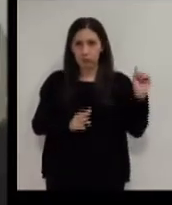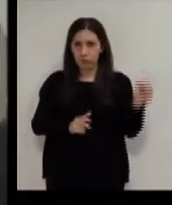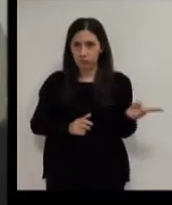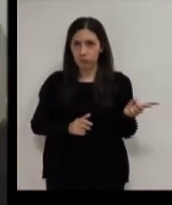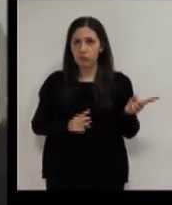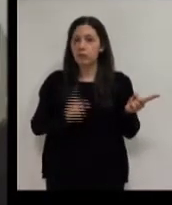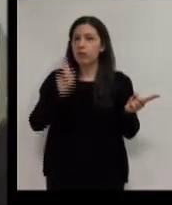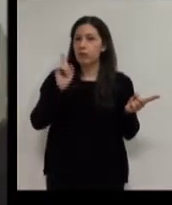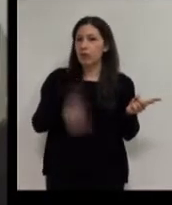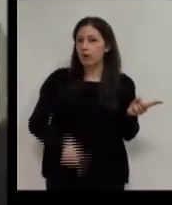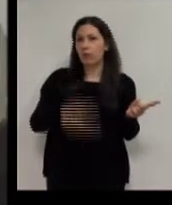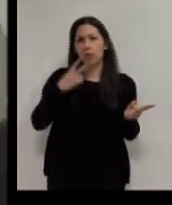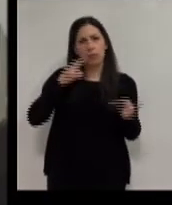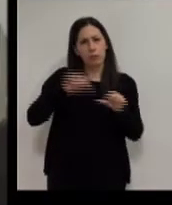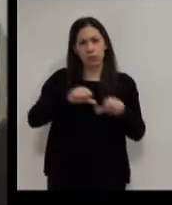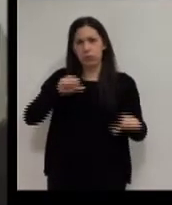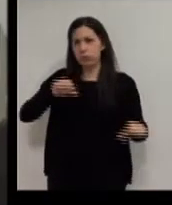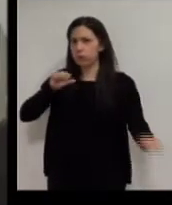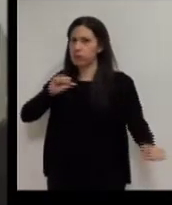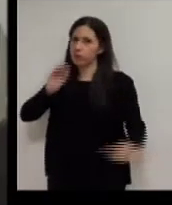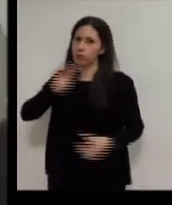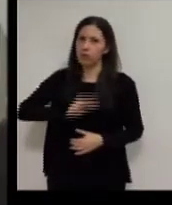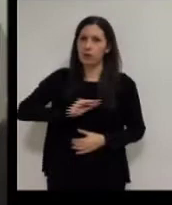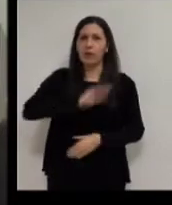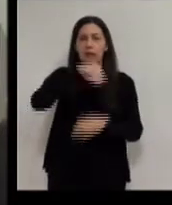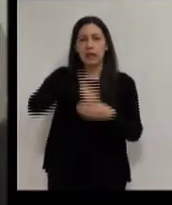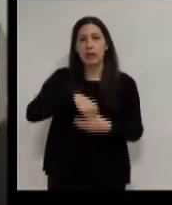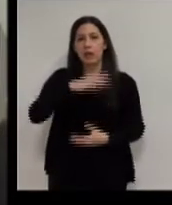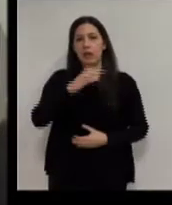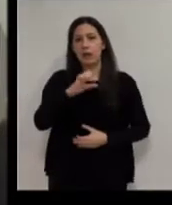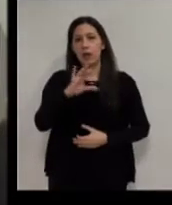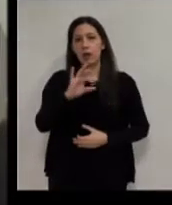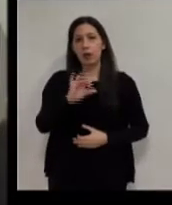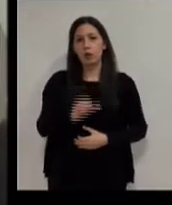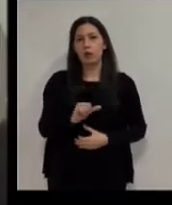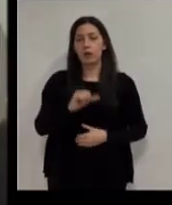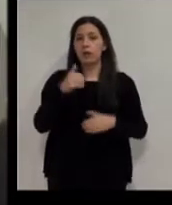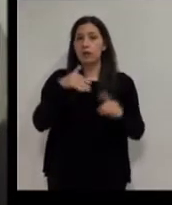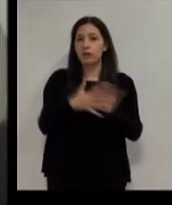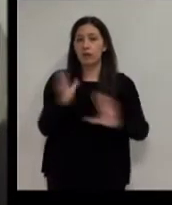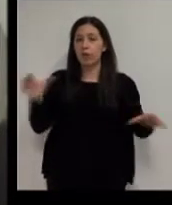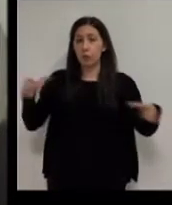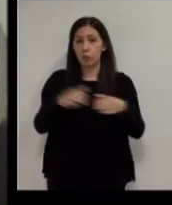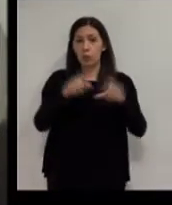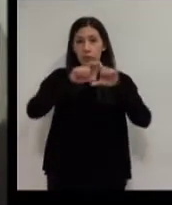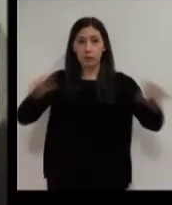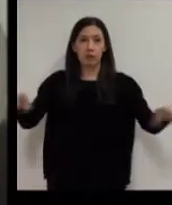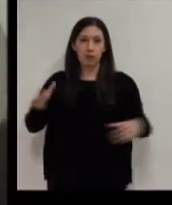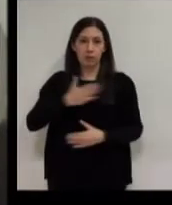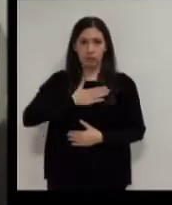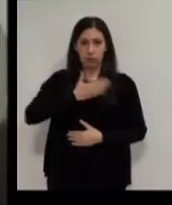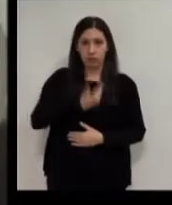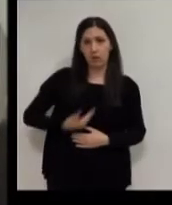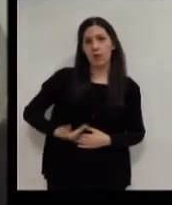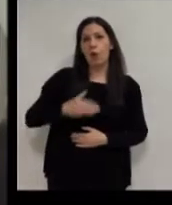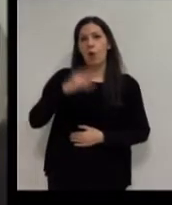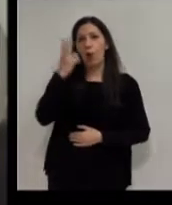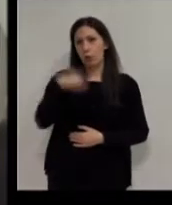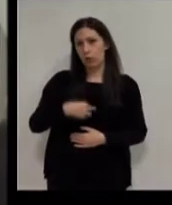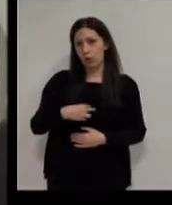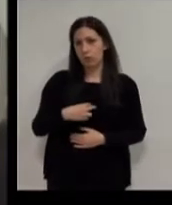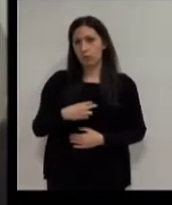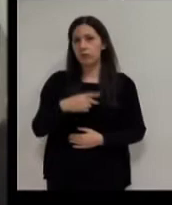y tiene una larga trayectoria dentro de CEOSA, que es la corporación empresarial de la ONCE.